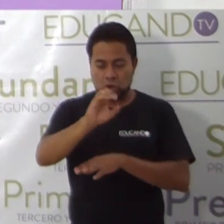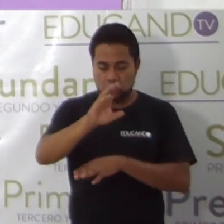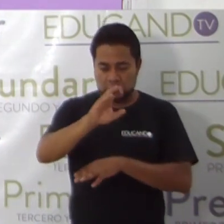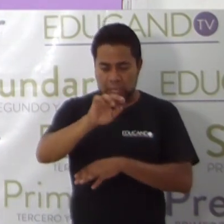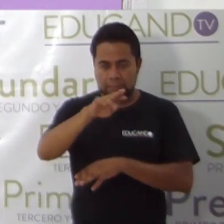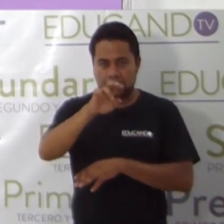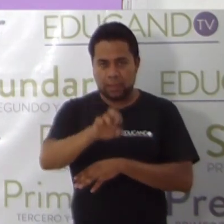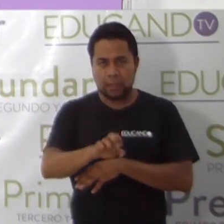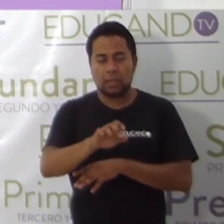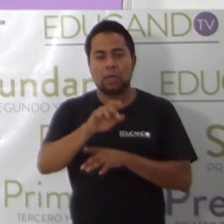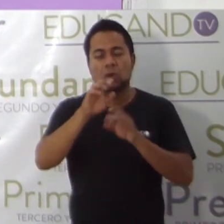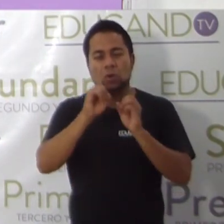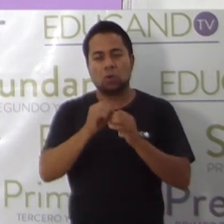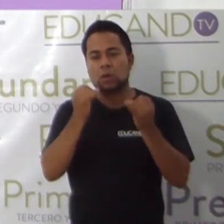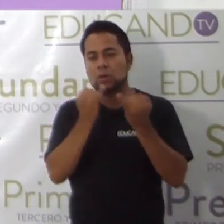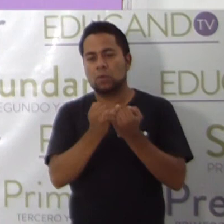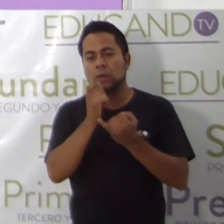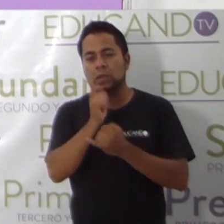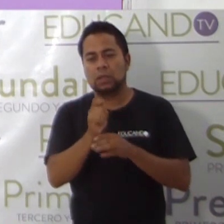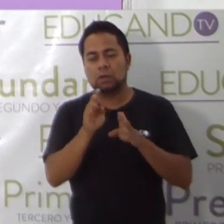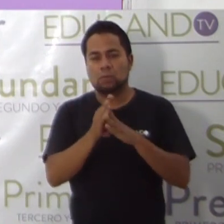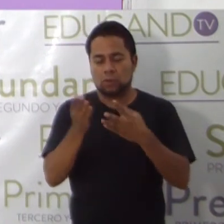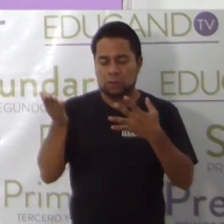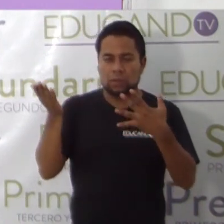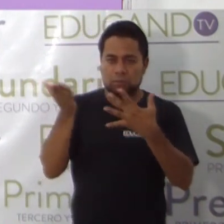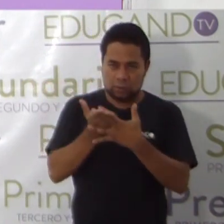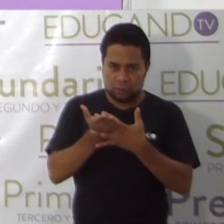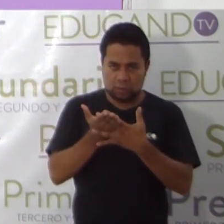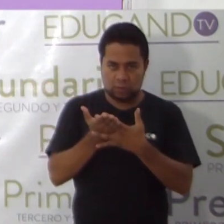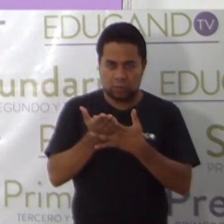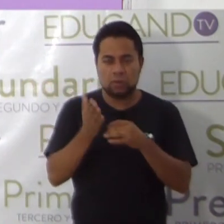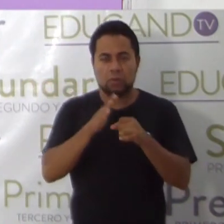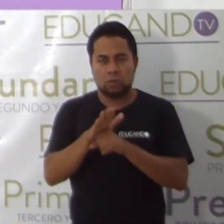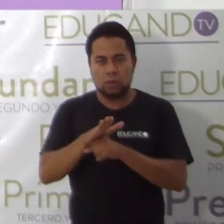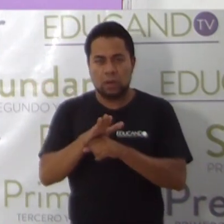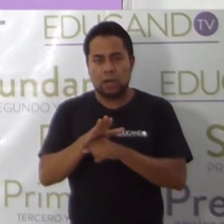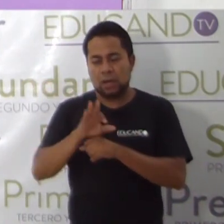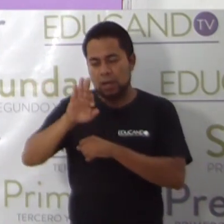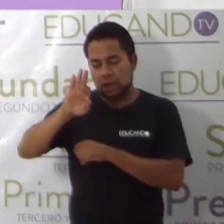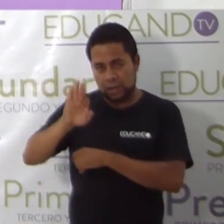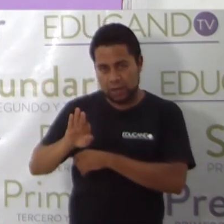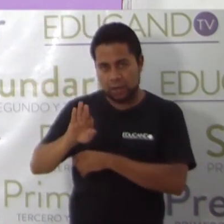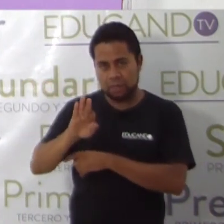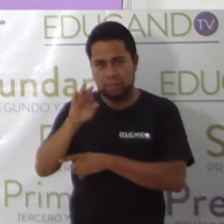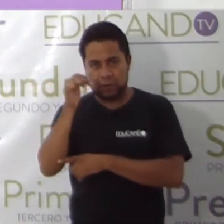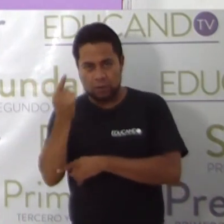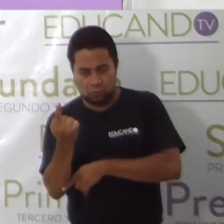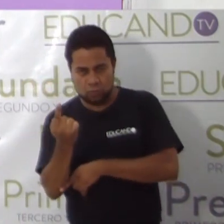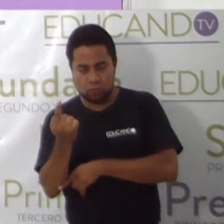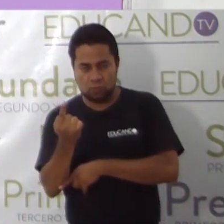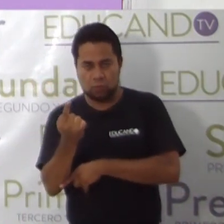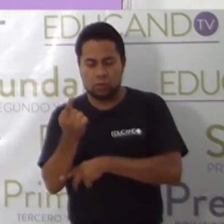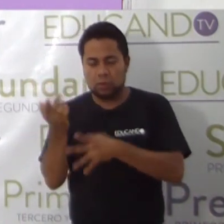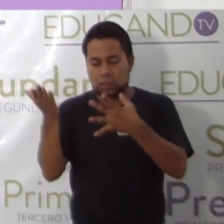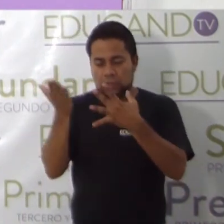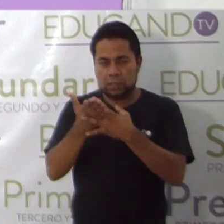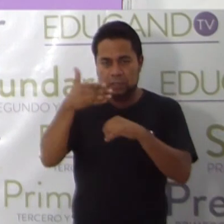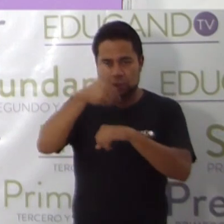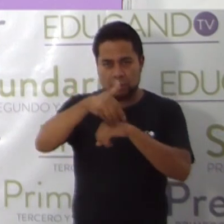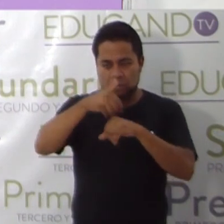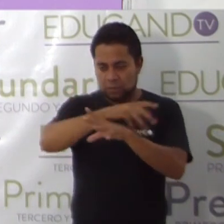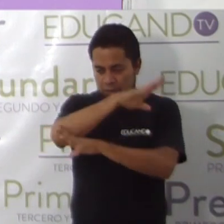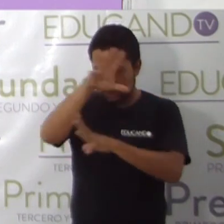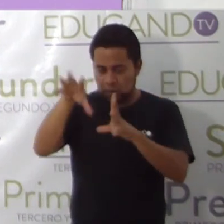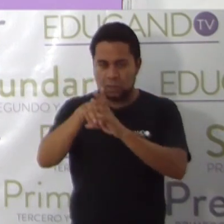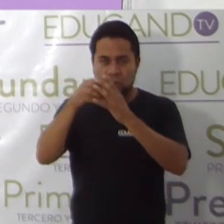es la división entre la frecuencia absoluta de un determinado valor y el número total